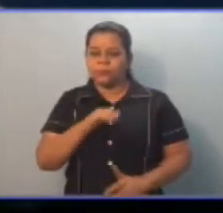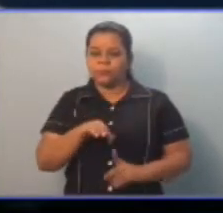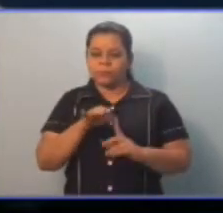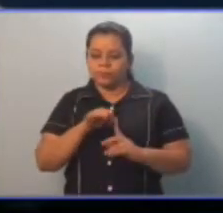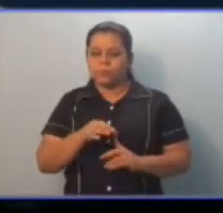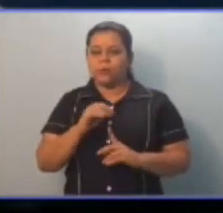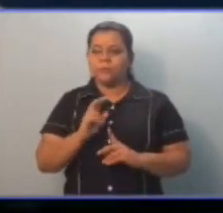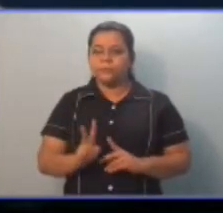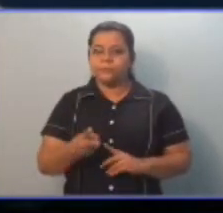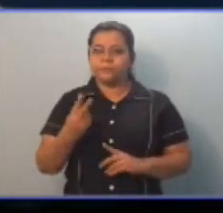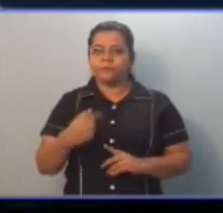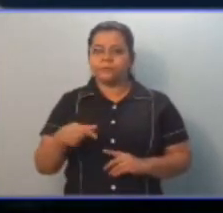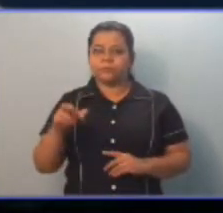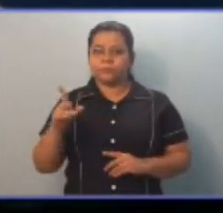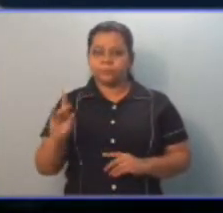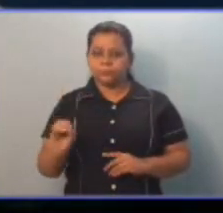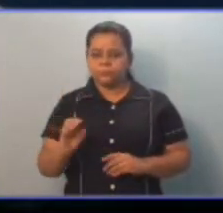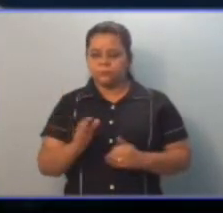llamada de segundo grado.